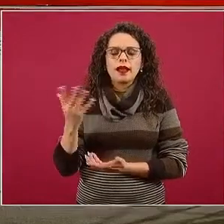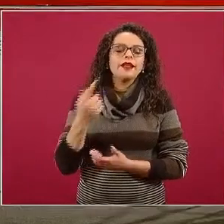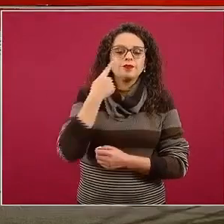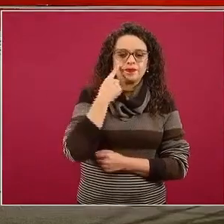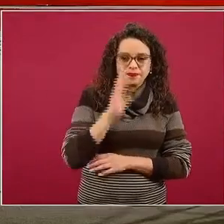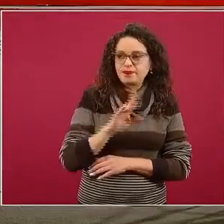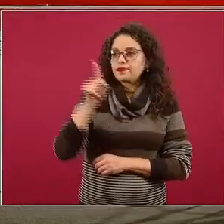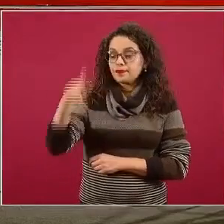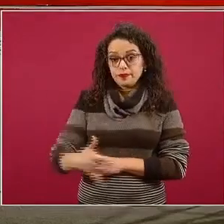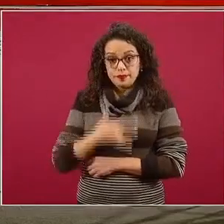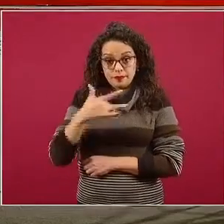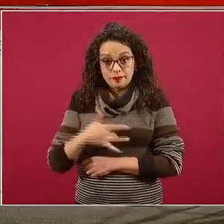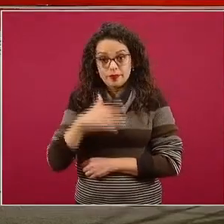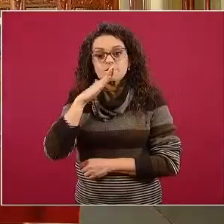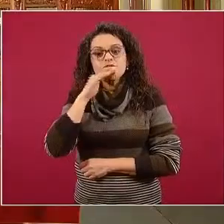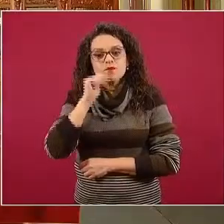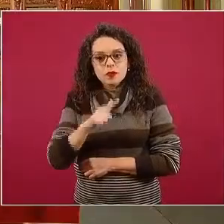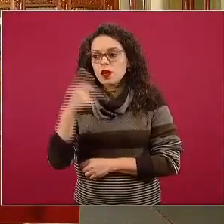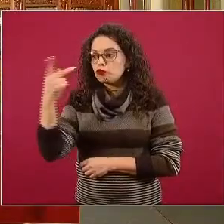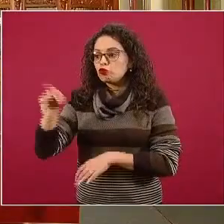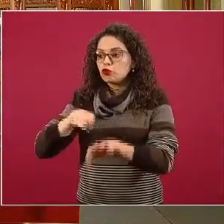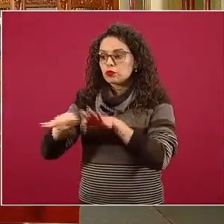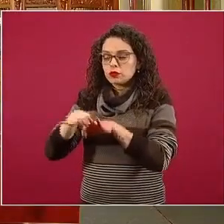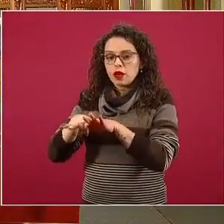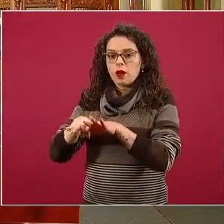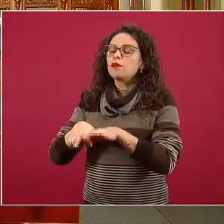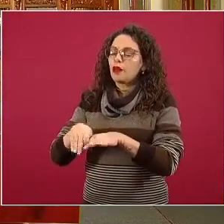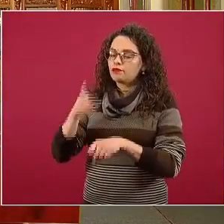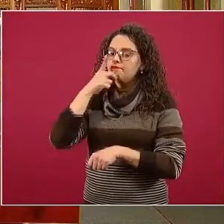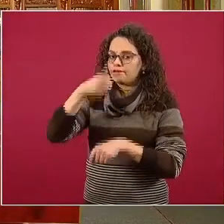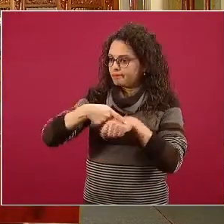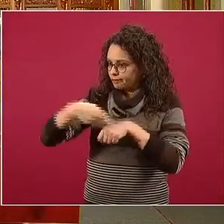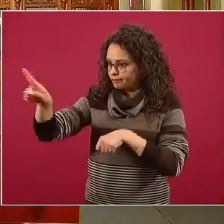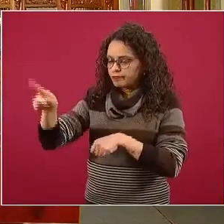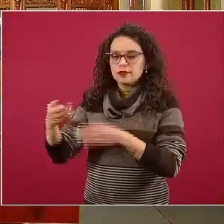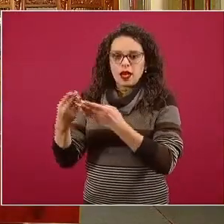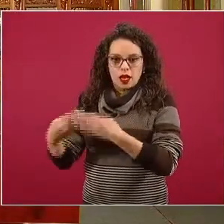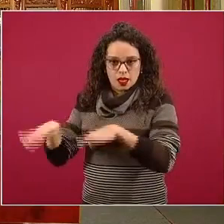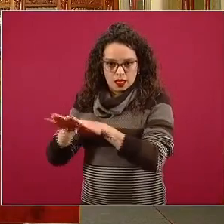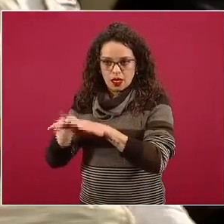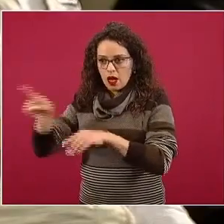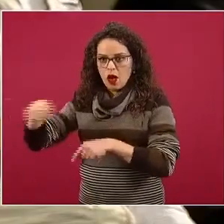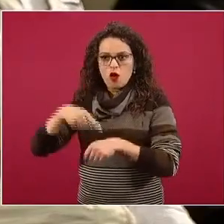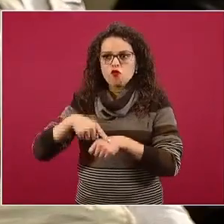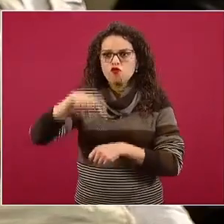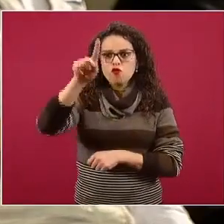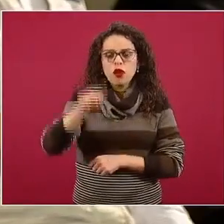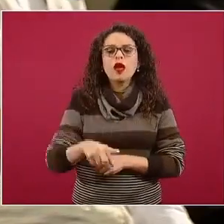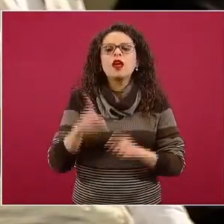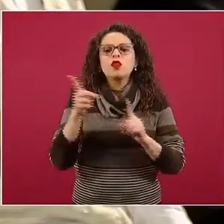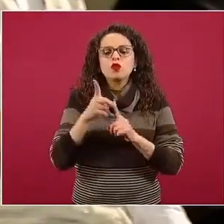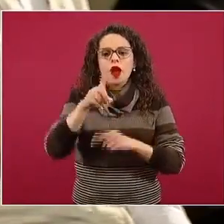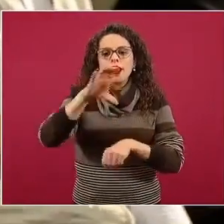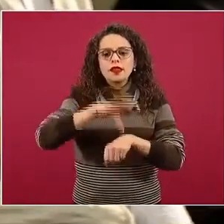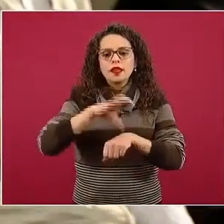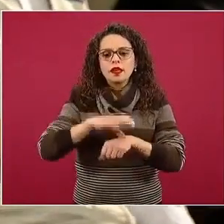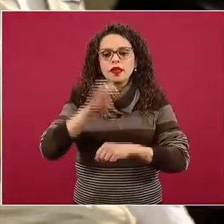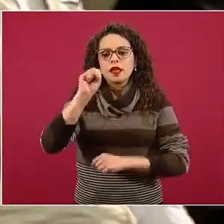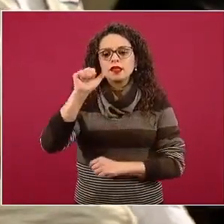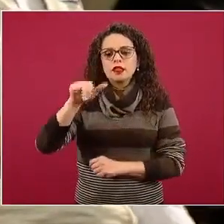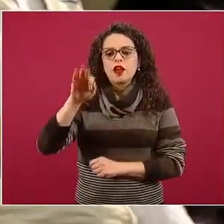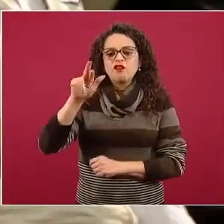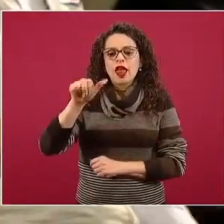su trabajo los enviaron a resguardo. Se hicieron la prueba en el Centro de Salud de San Francisco Tlaltenco el 6 de